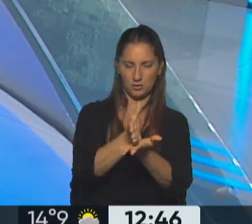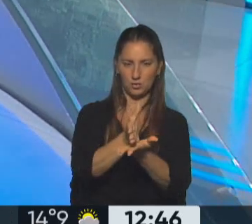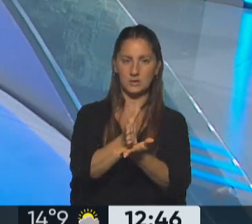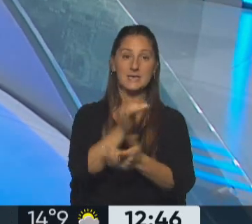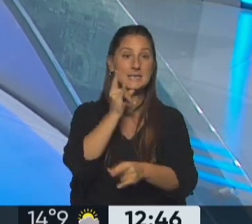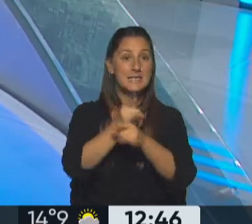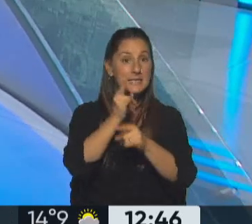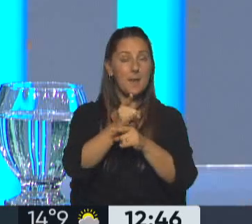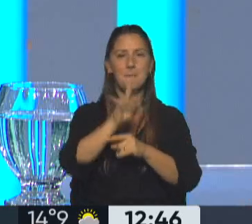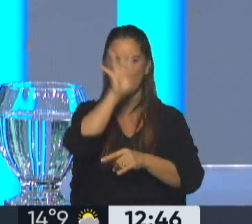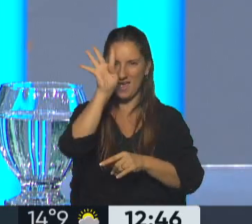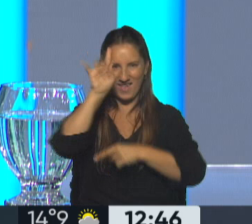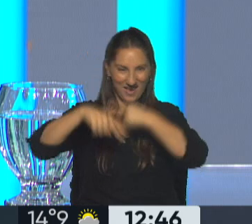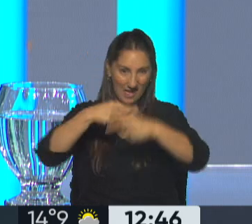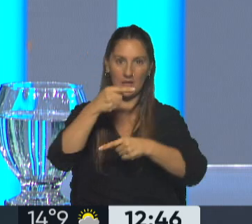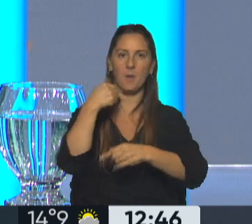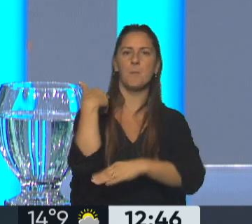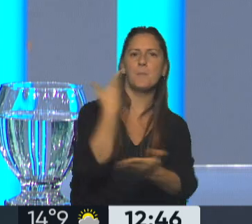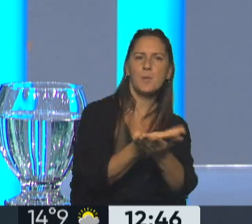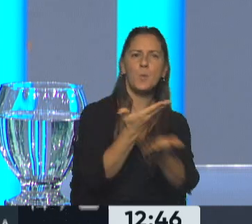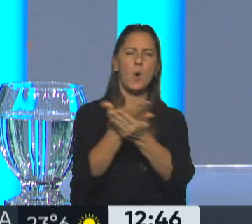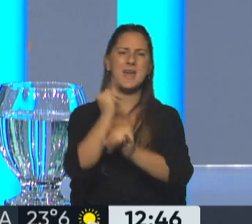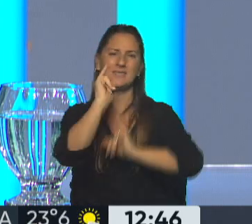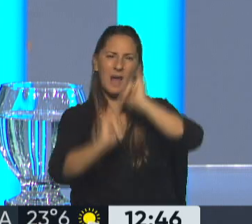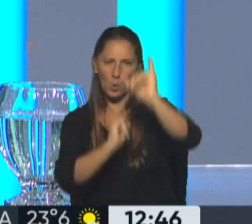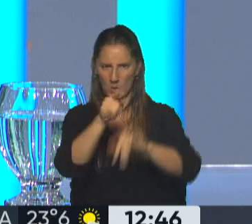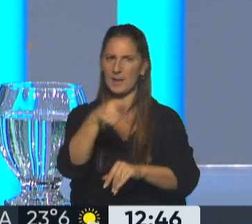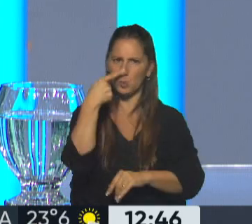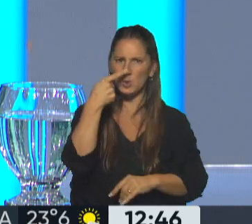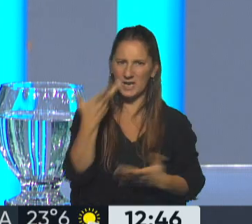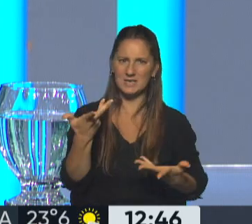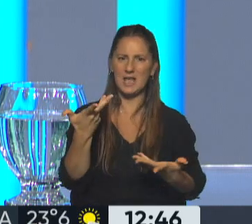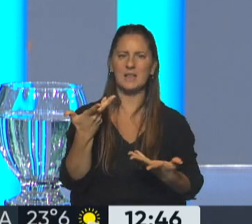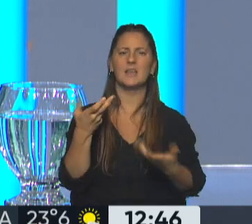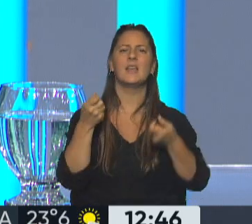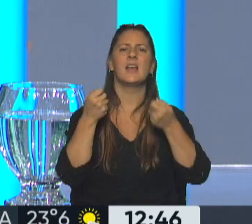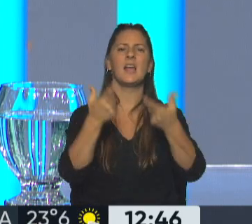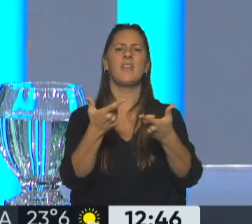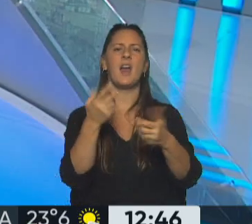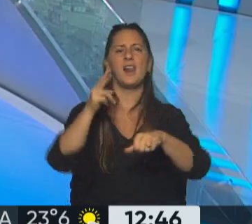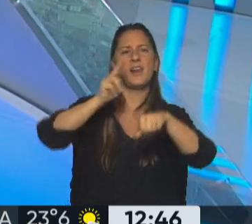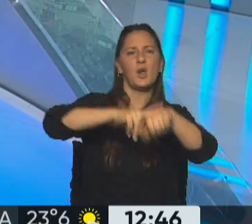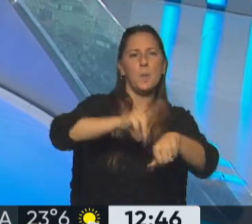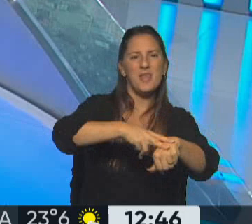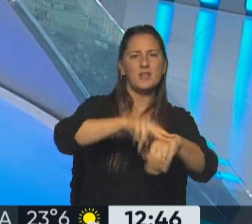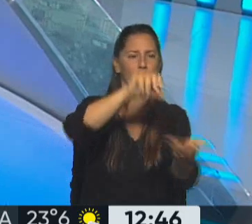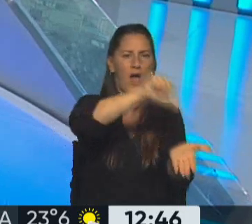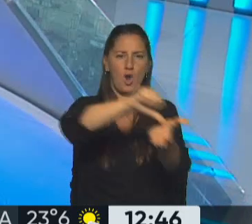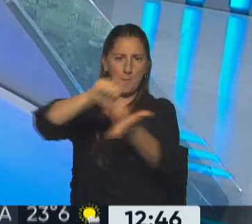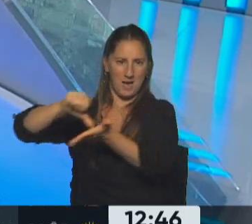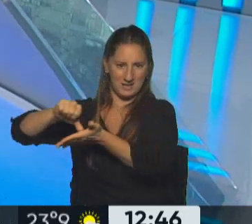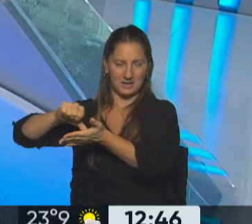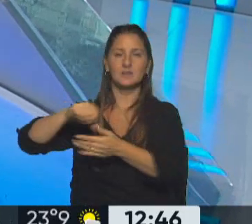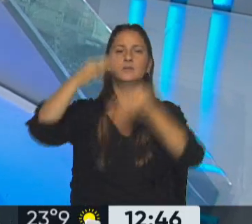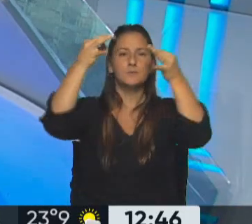llevan ahí los hermanos, con mucha expectativa, ¿no? de brindarle, de que el órgano le brinde recomendaciones a los estados. Está integrado